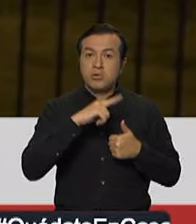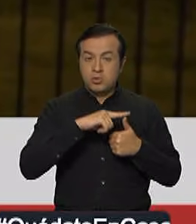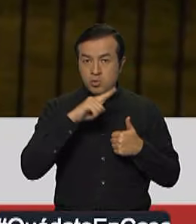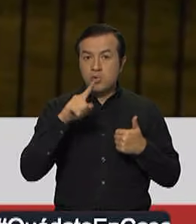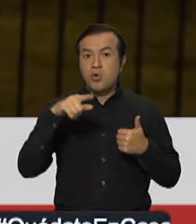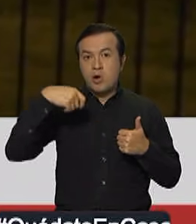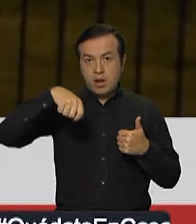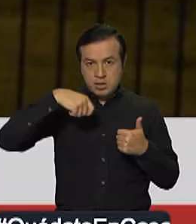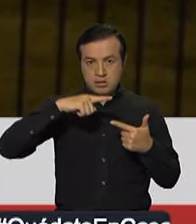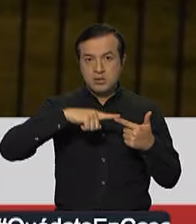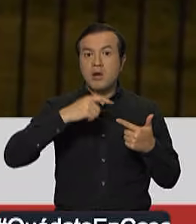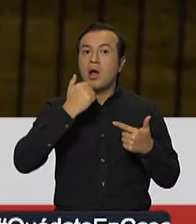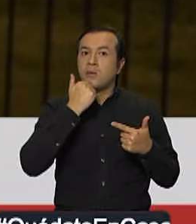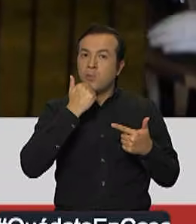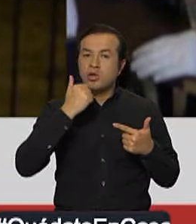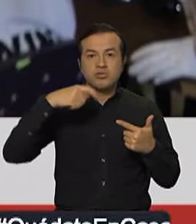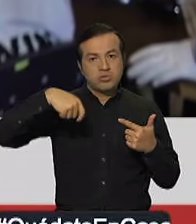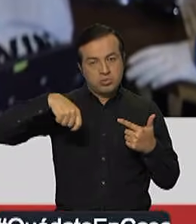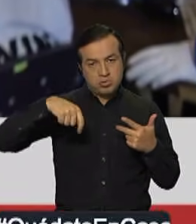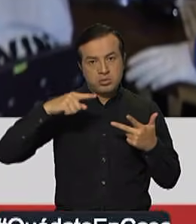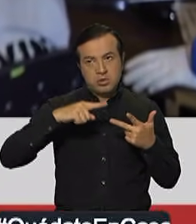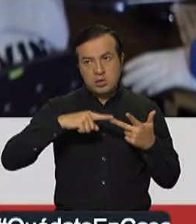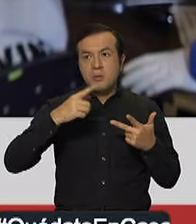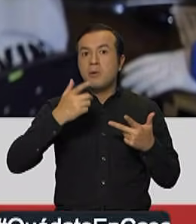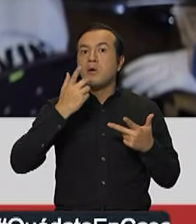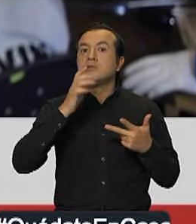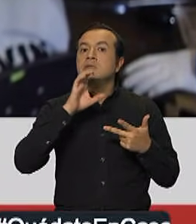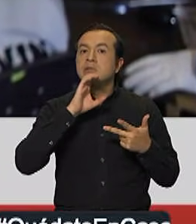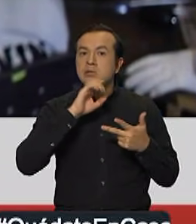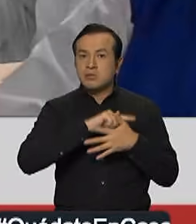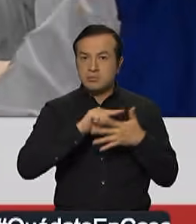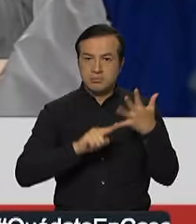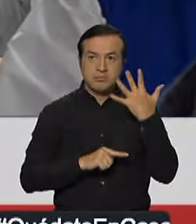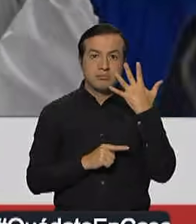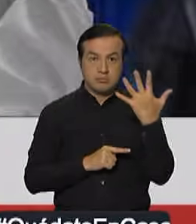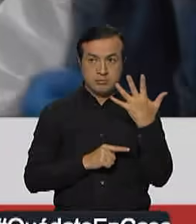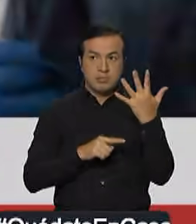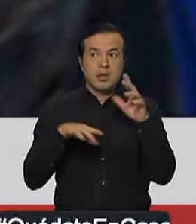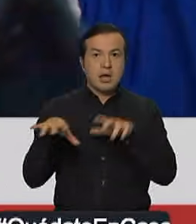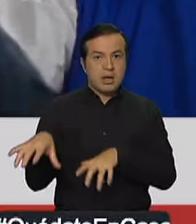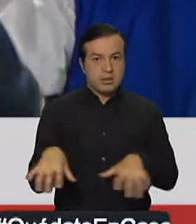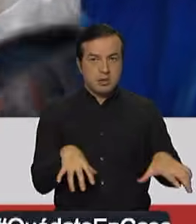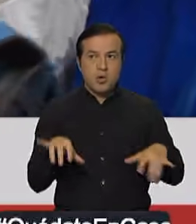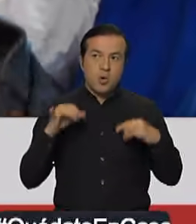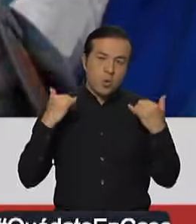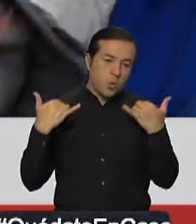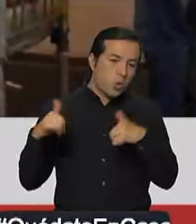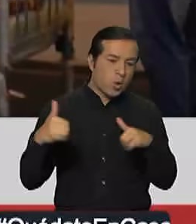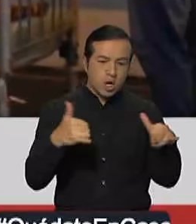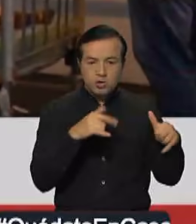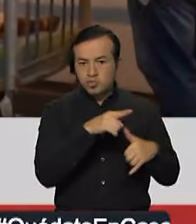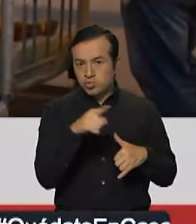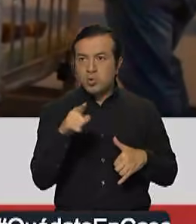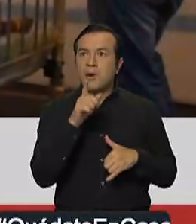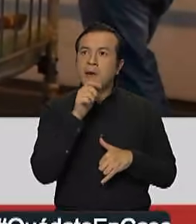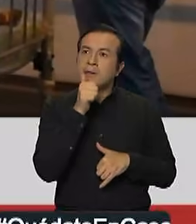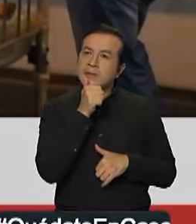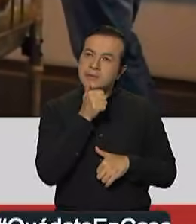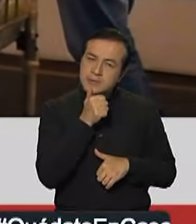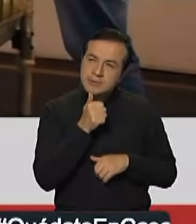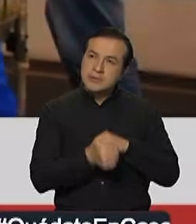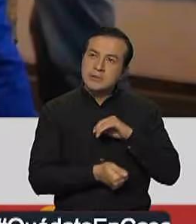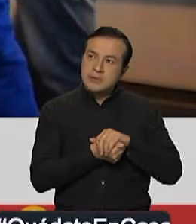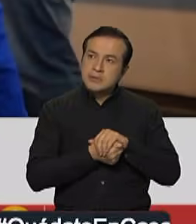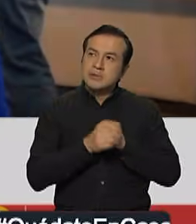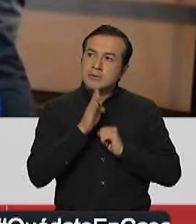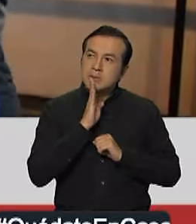mañana, el almuerzo, la media tarde y la cena. También se hacen actividades lúdicas para que ellos puedan aguantar el tema de la cuarentena